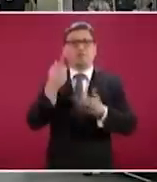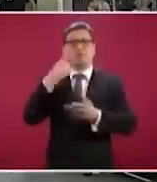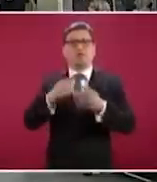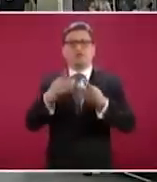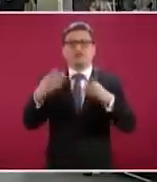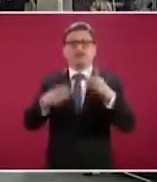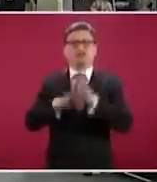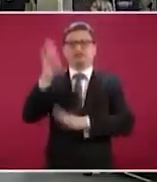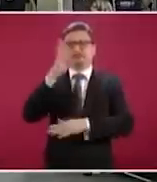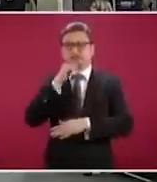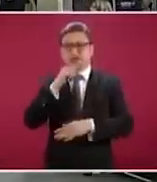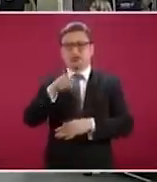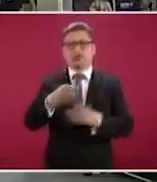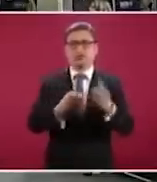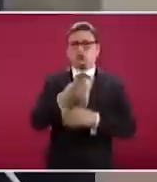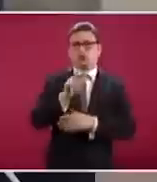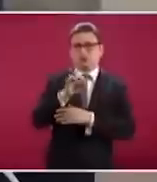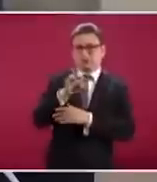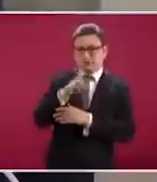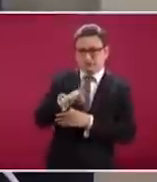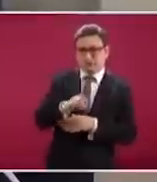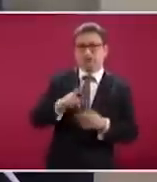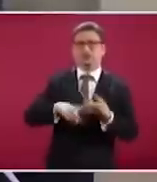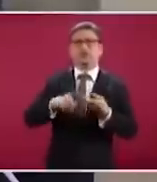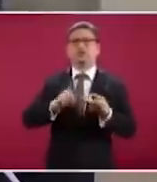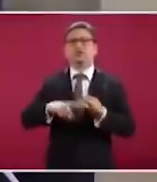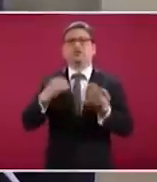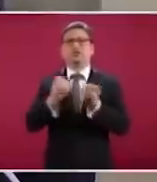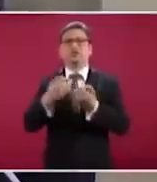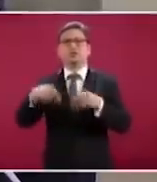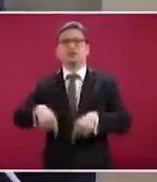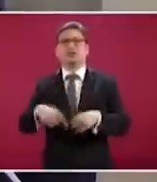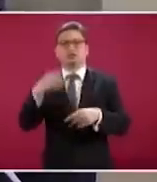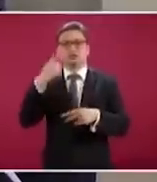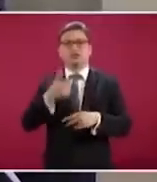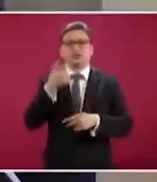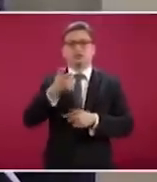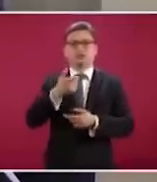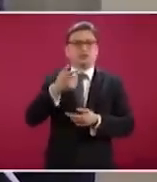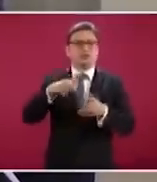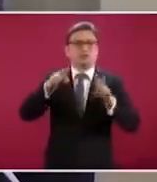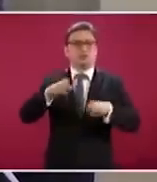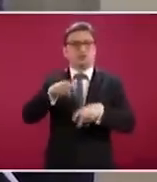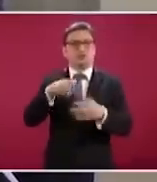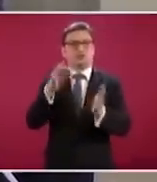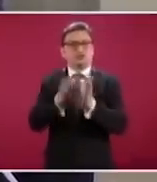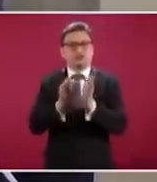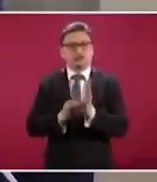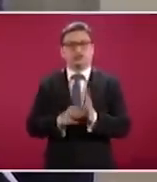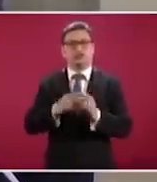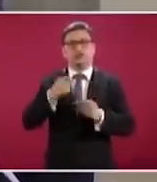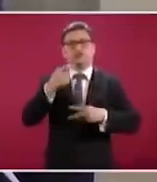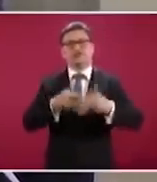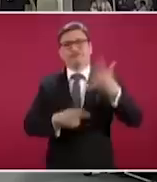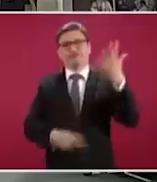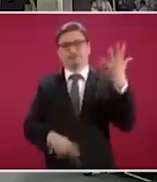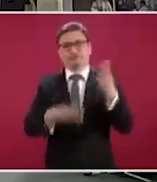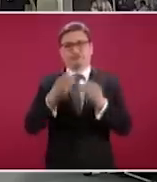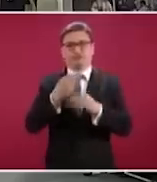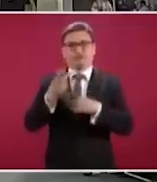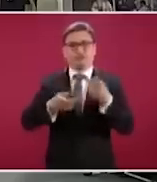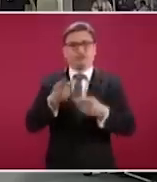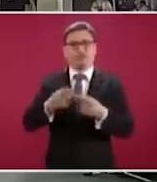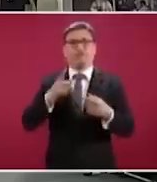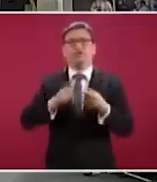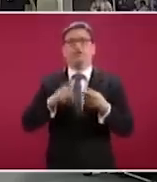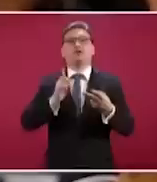desarrollo, y no nada más en Nuevo Laredo. Entonces, aquí en materia económica, nada más puntualizar porque traigo un rosario de cuestiones,